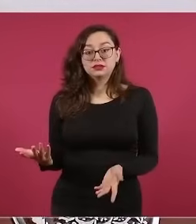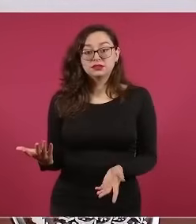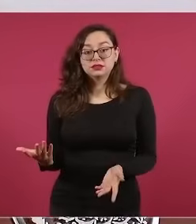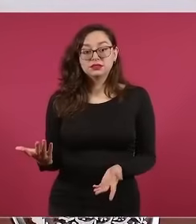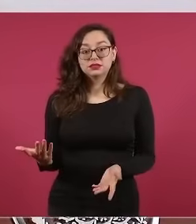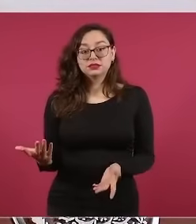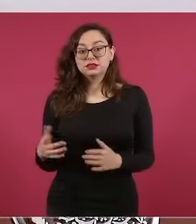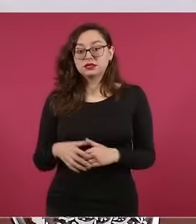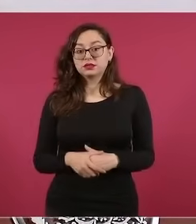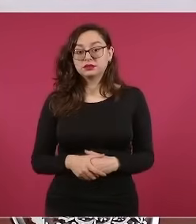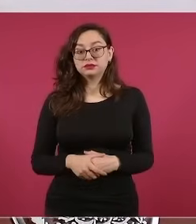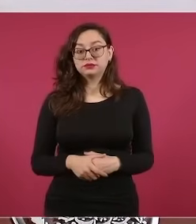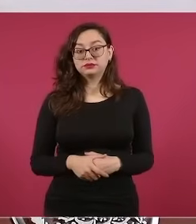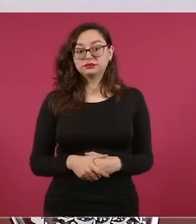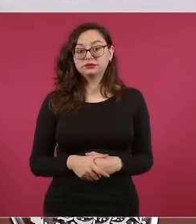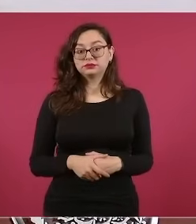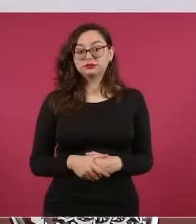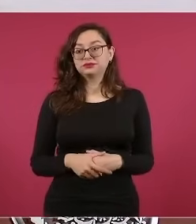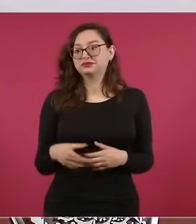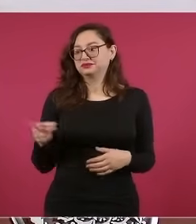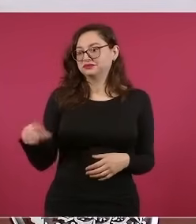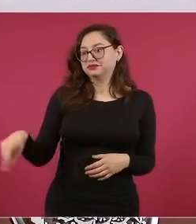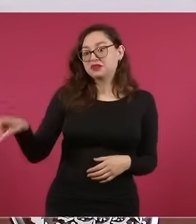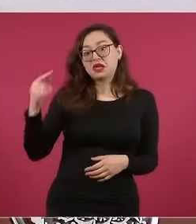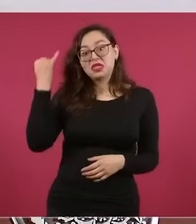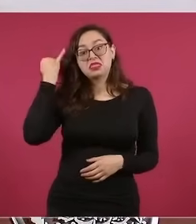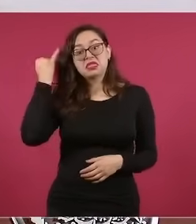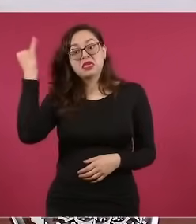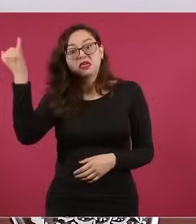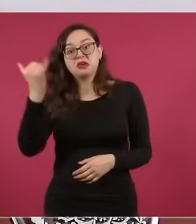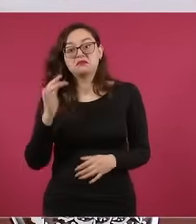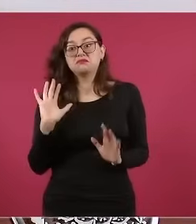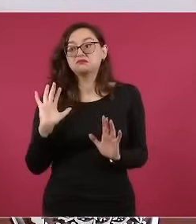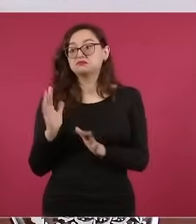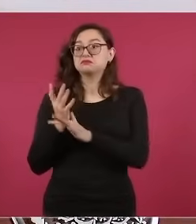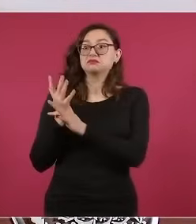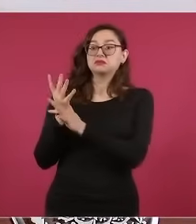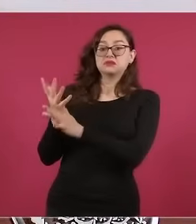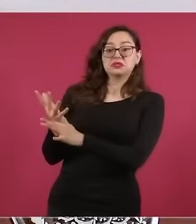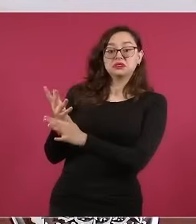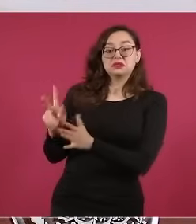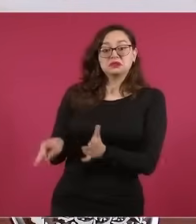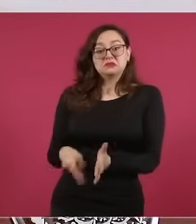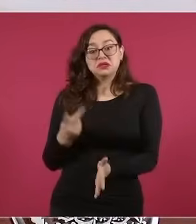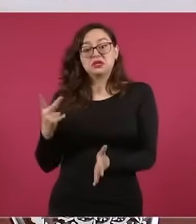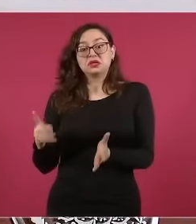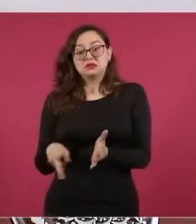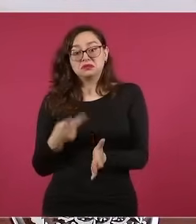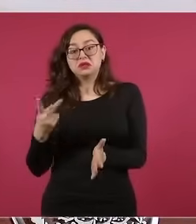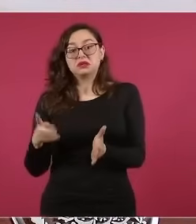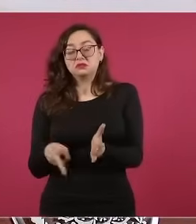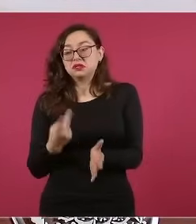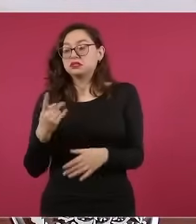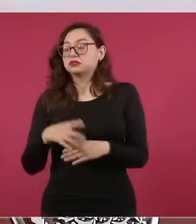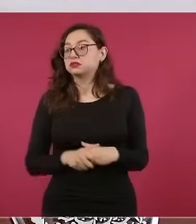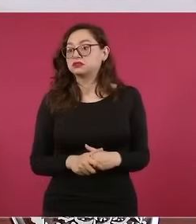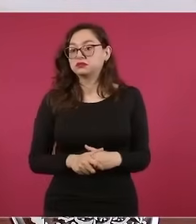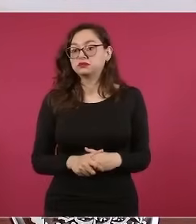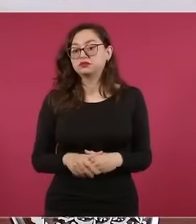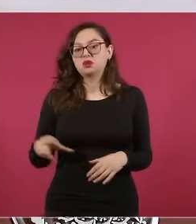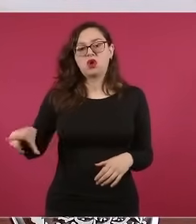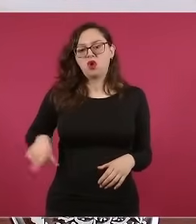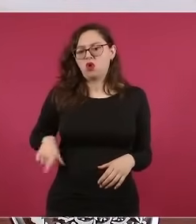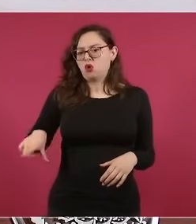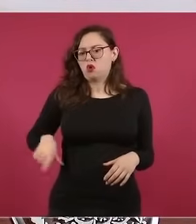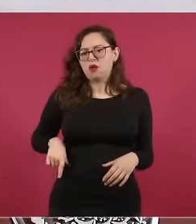ese sofisma? Pero es el que usan, ¿no?, para justificar el que no hay que